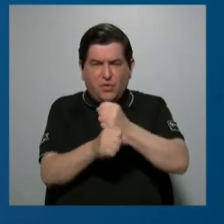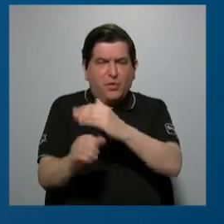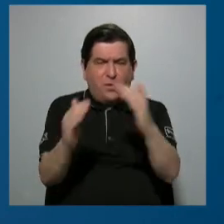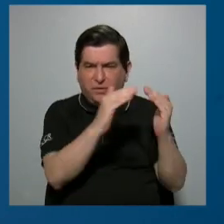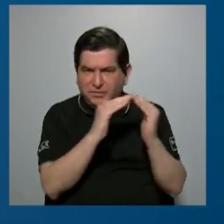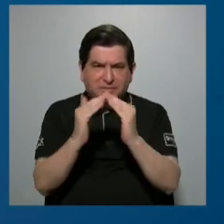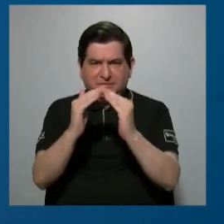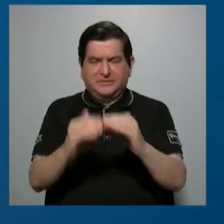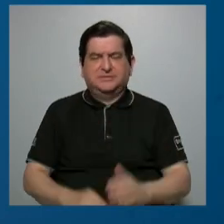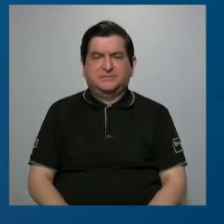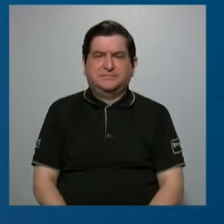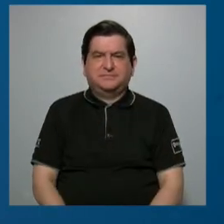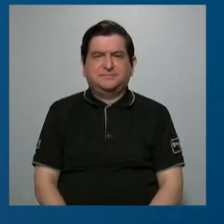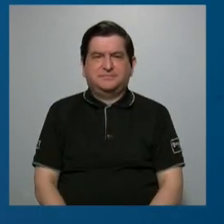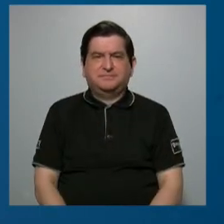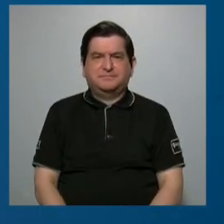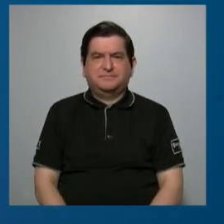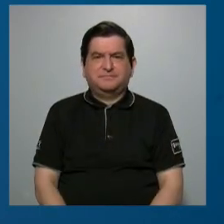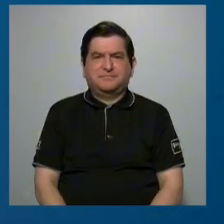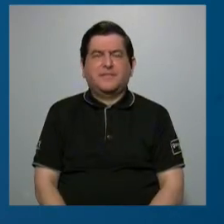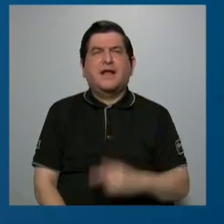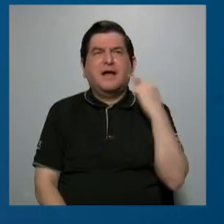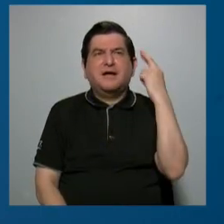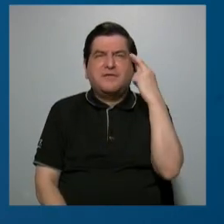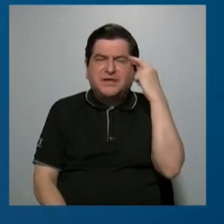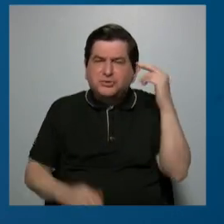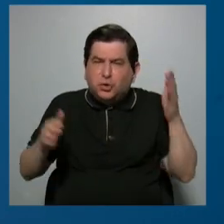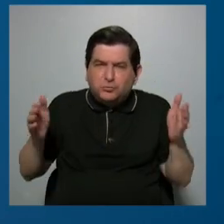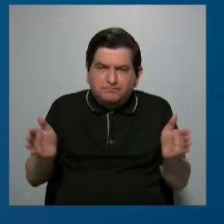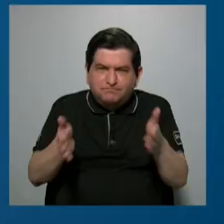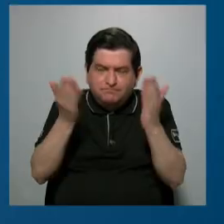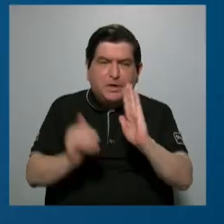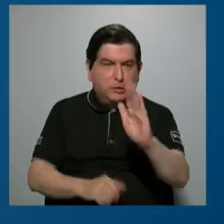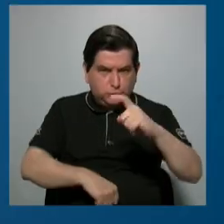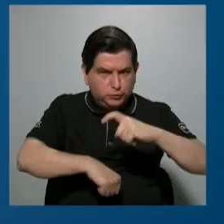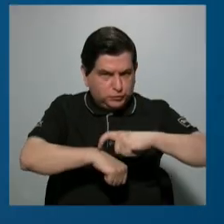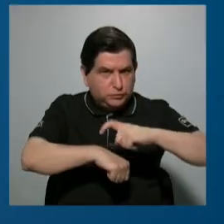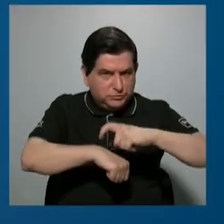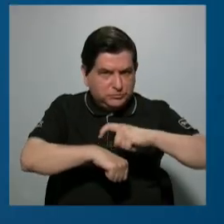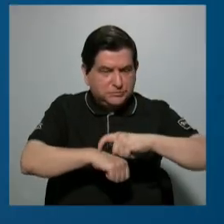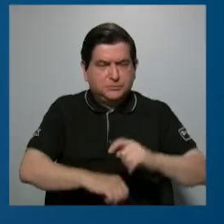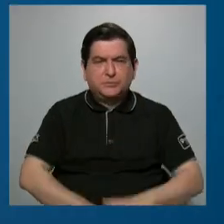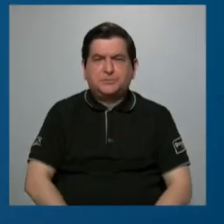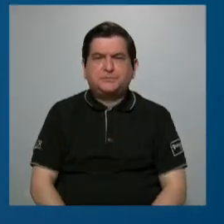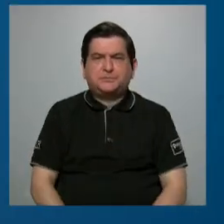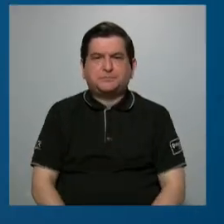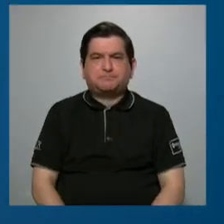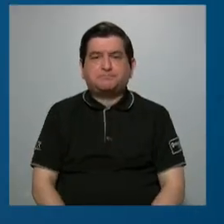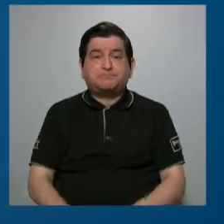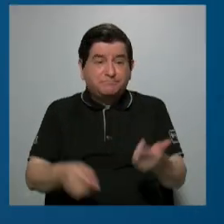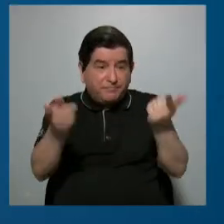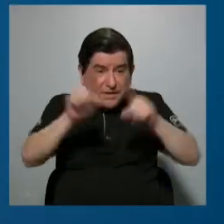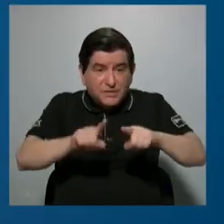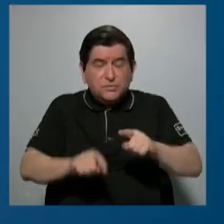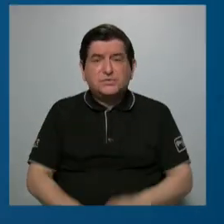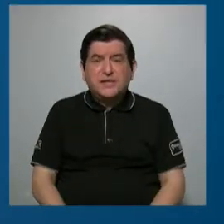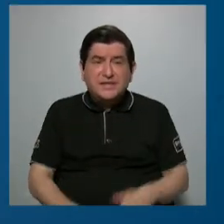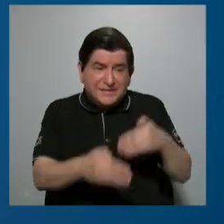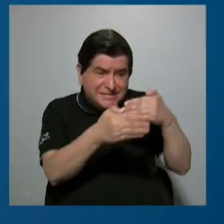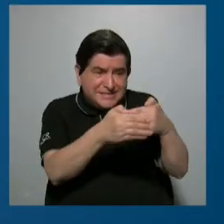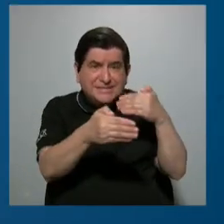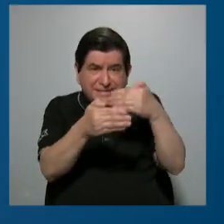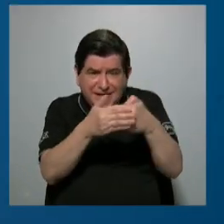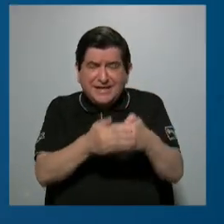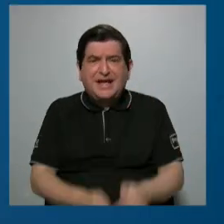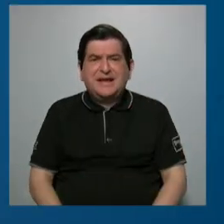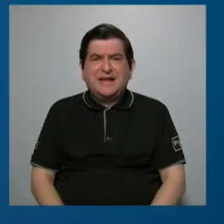urbanas, y un poco motivado en su momento por lo que ocurría en la vecindad inmediata del